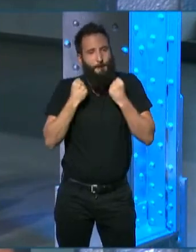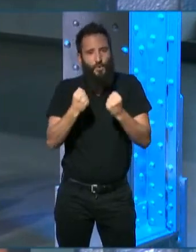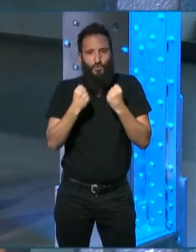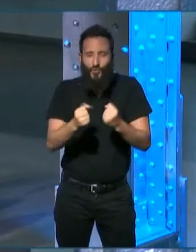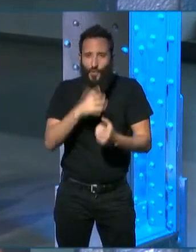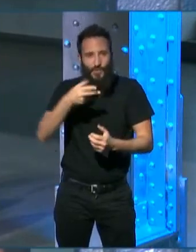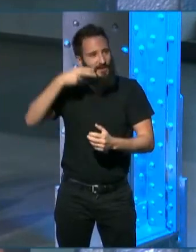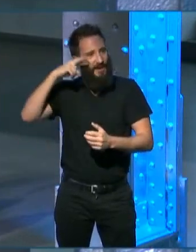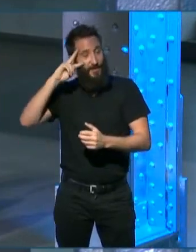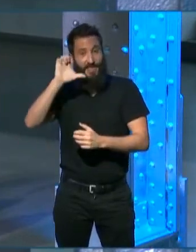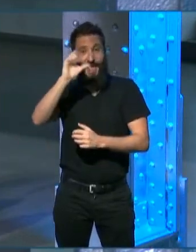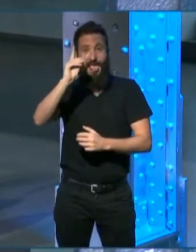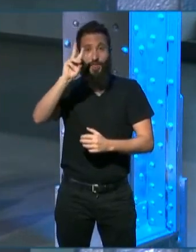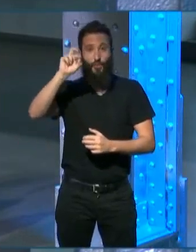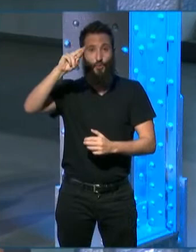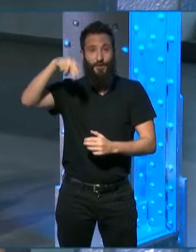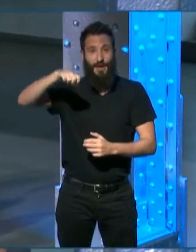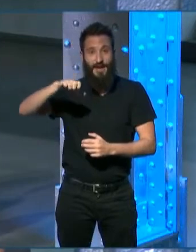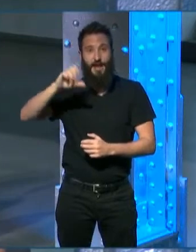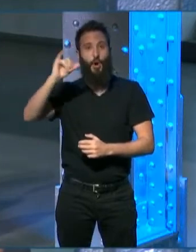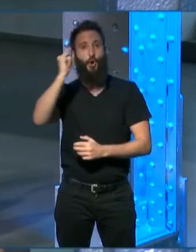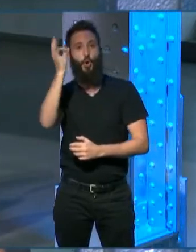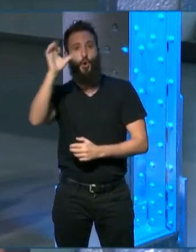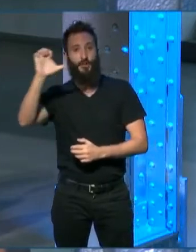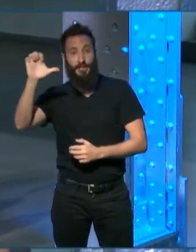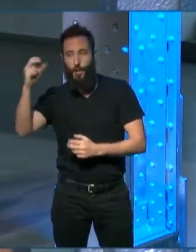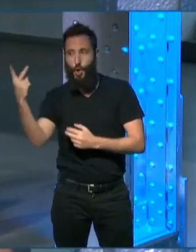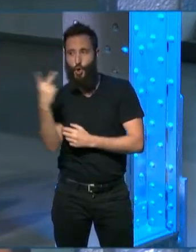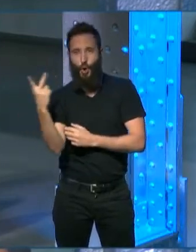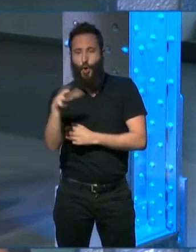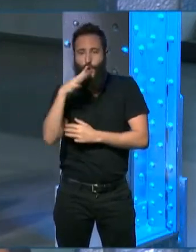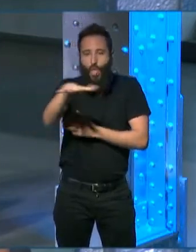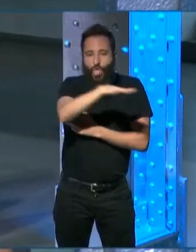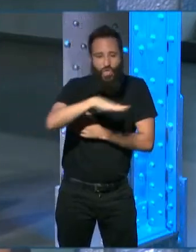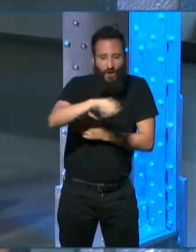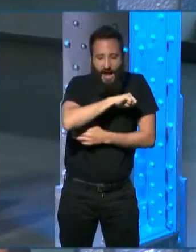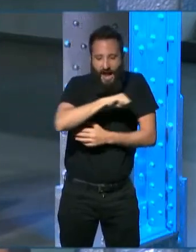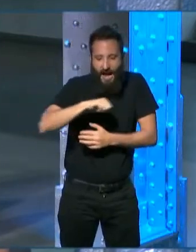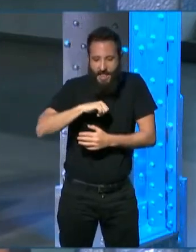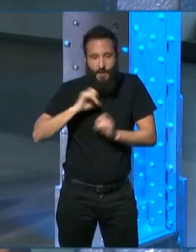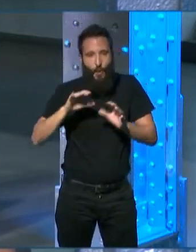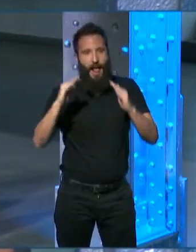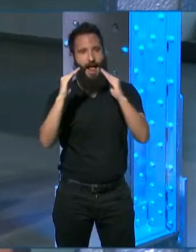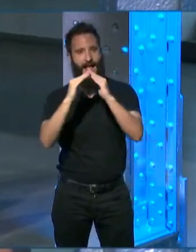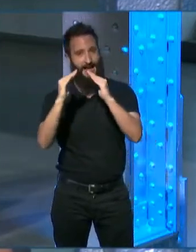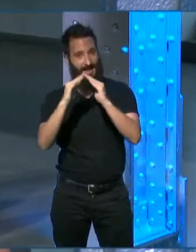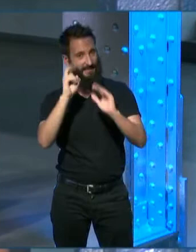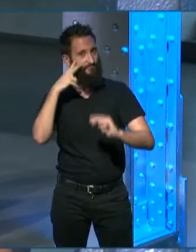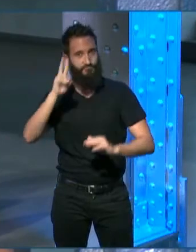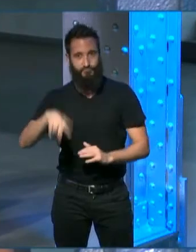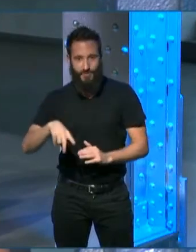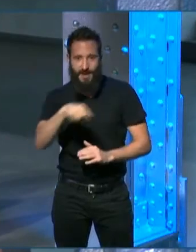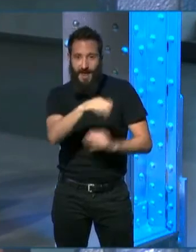tener a Edurne y a José en un espacio íntimo, que es una casa, y que en la casa